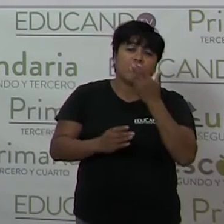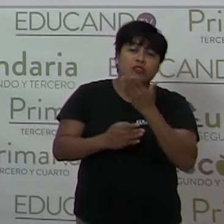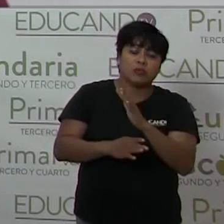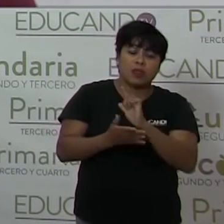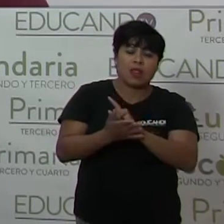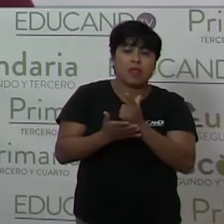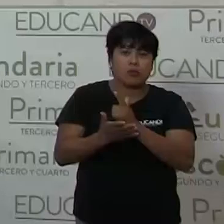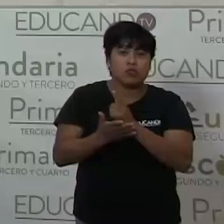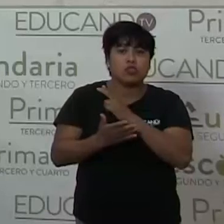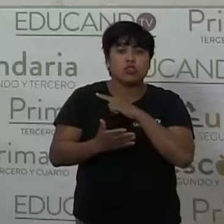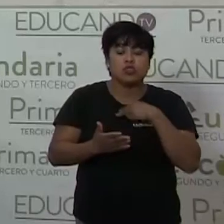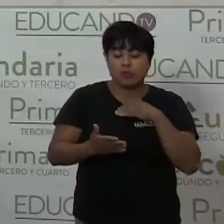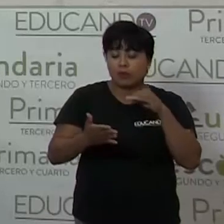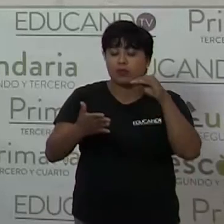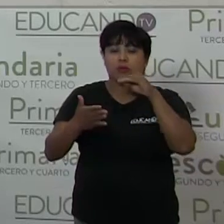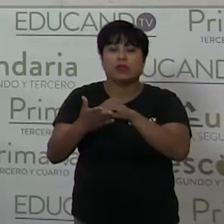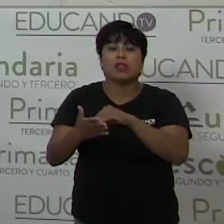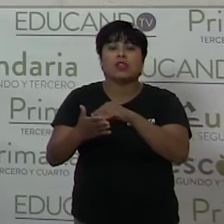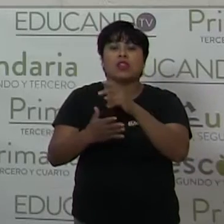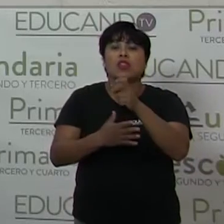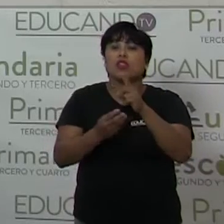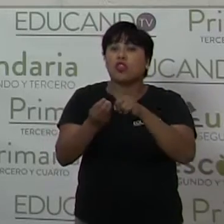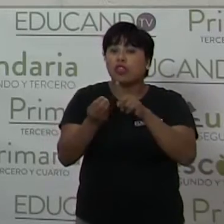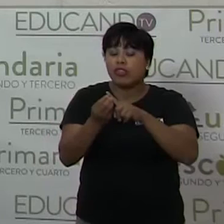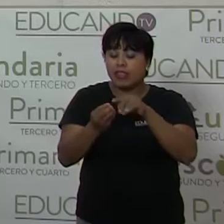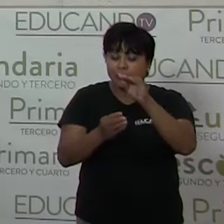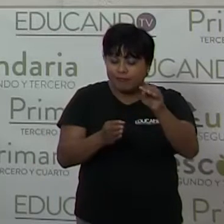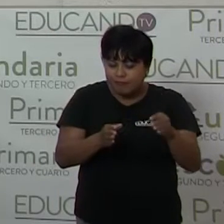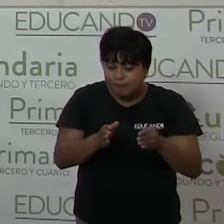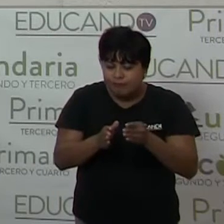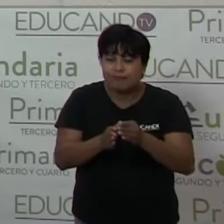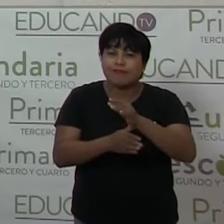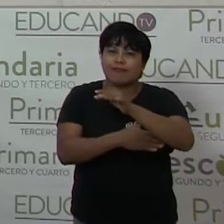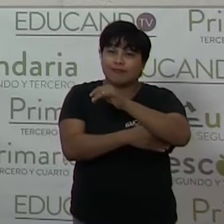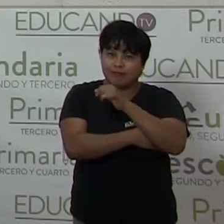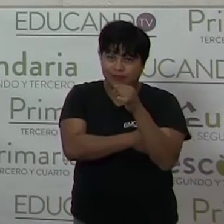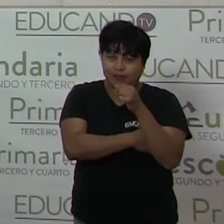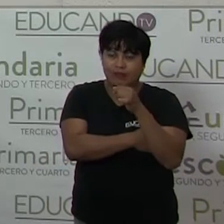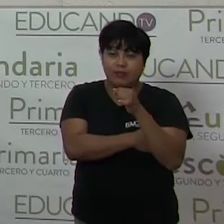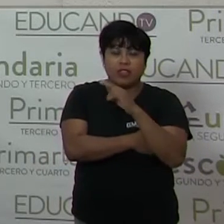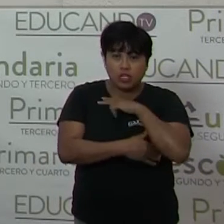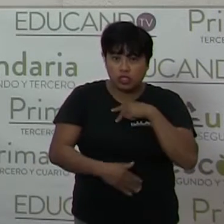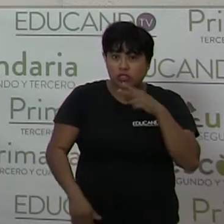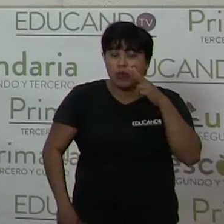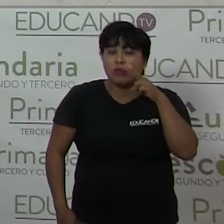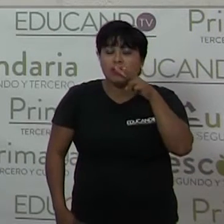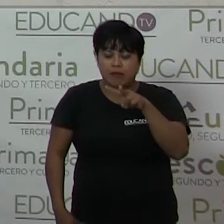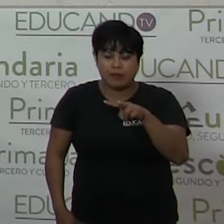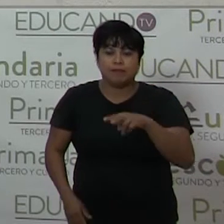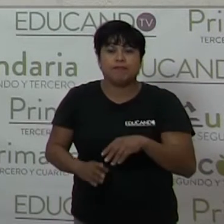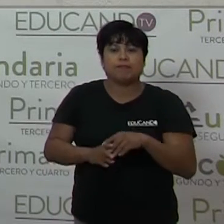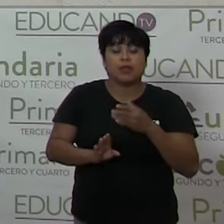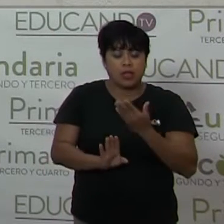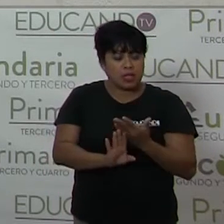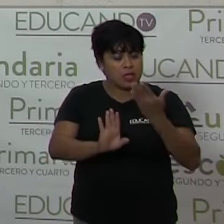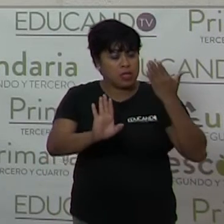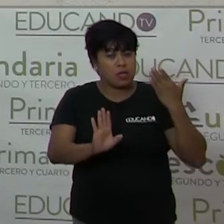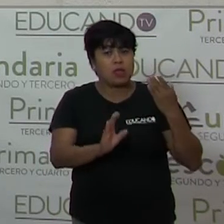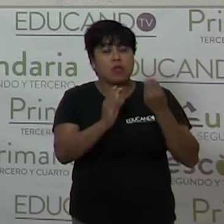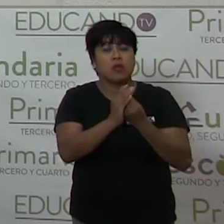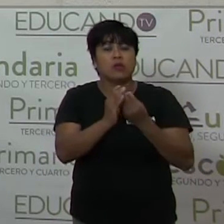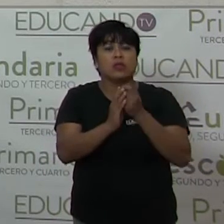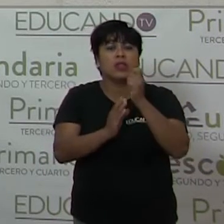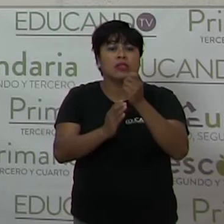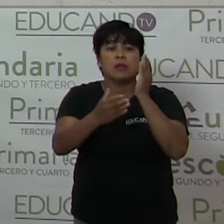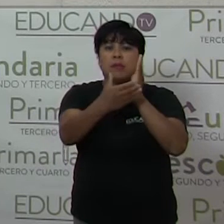hablando de libros vamos a poner este donde aquí verdad vamos a ver la vez anterior